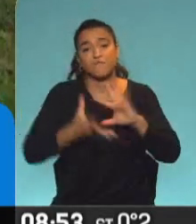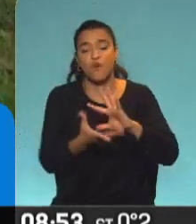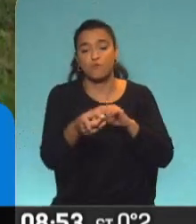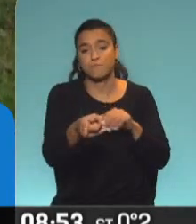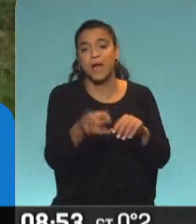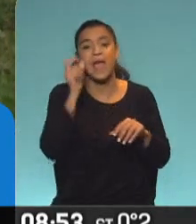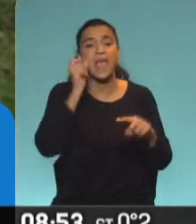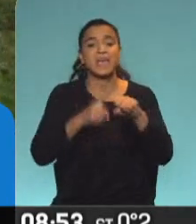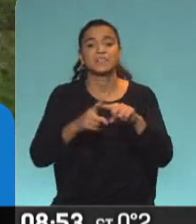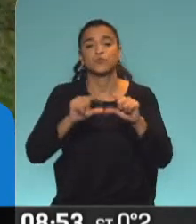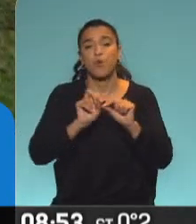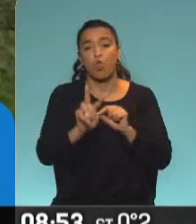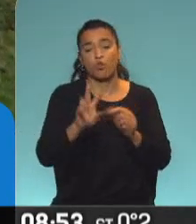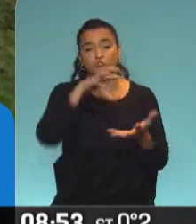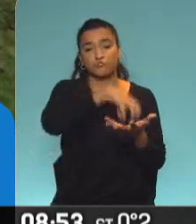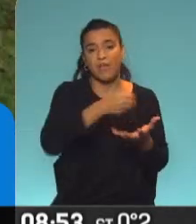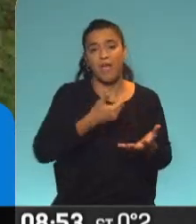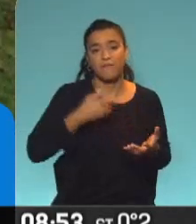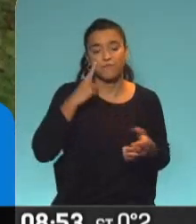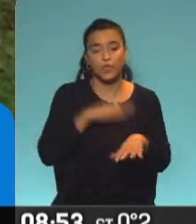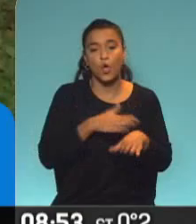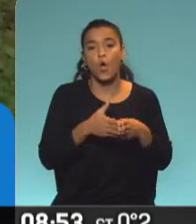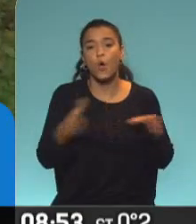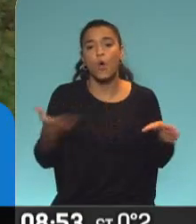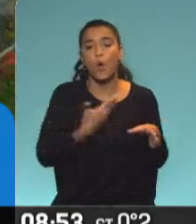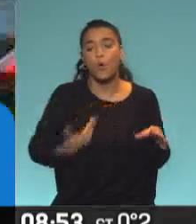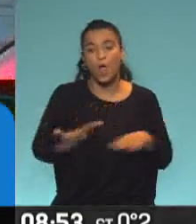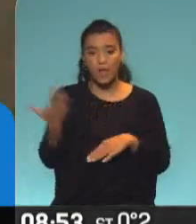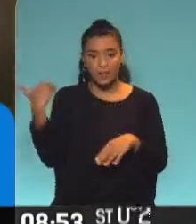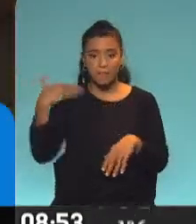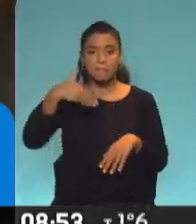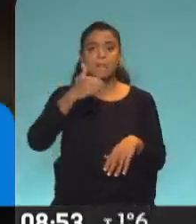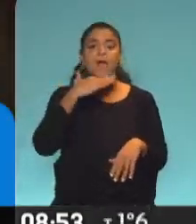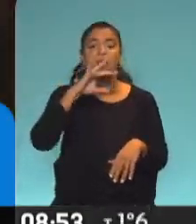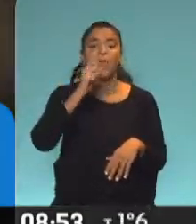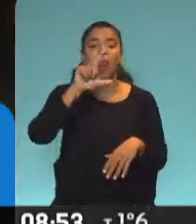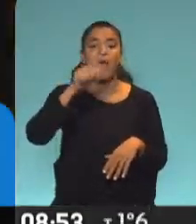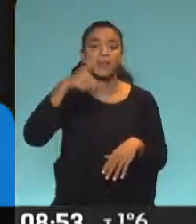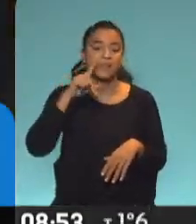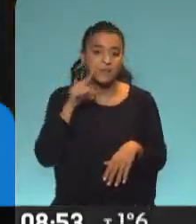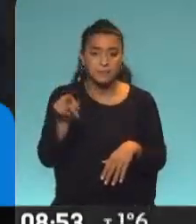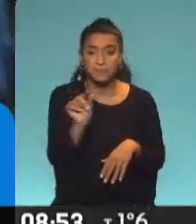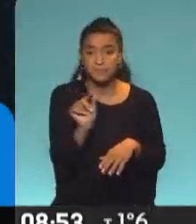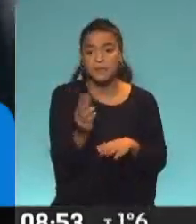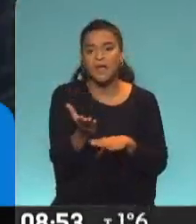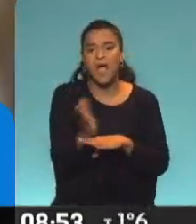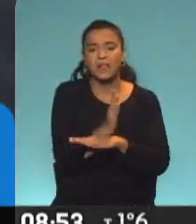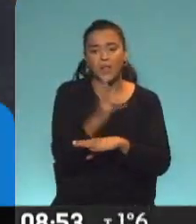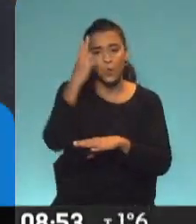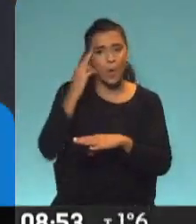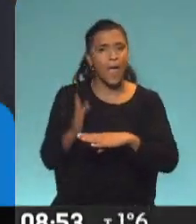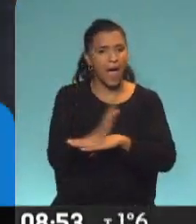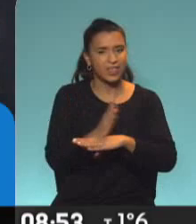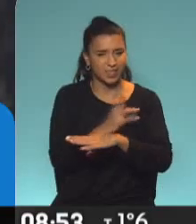la ex 2 de la AFI durante el gobierno anterior. Estamos hablando de Silvia Magdalena. Y recordemos entonces, minutos antes de las 9, bastante